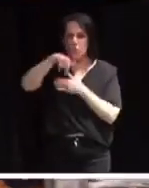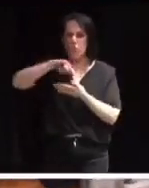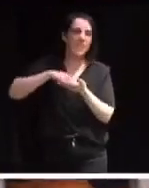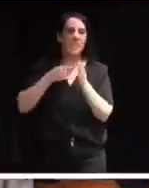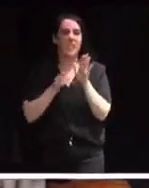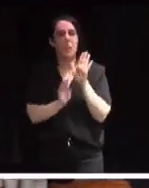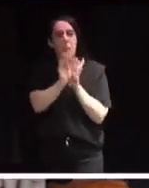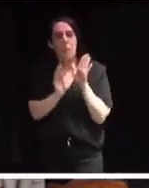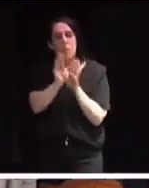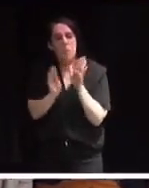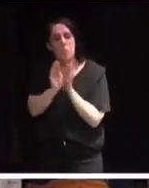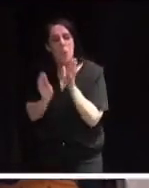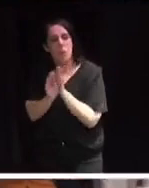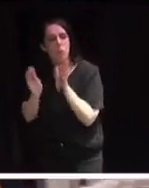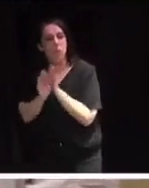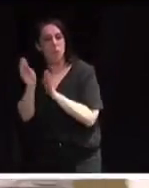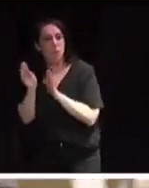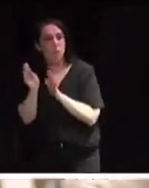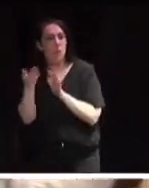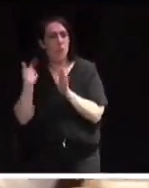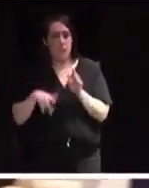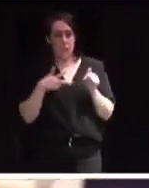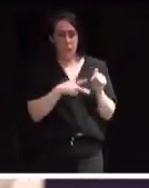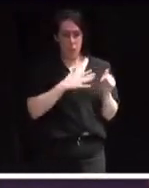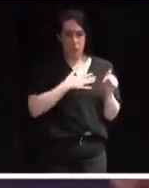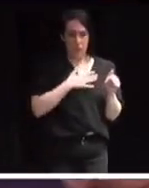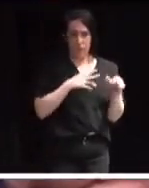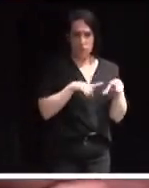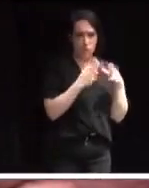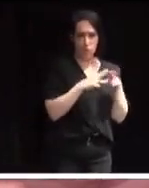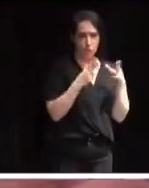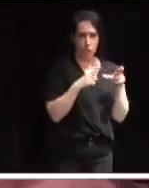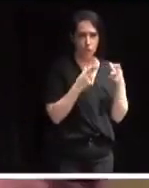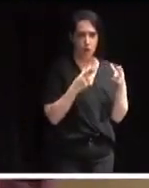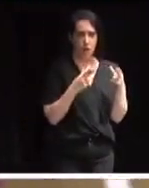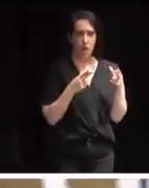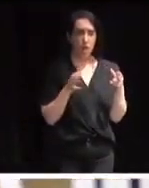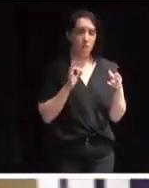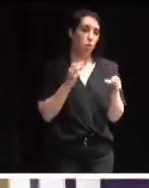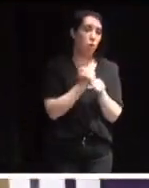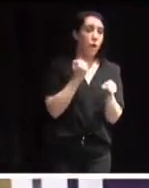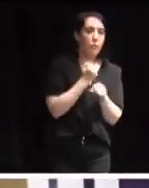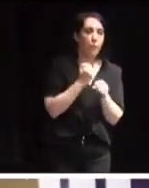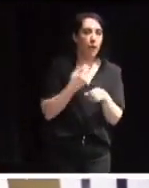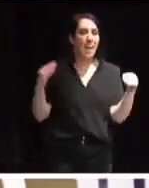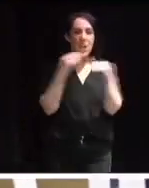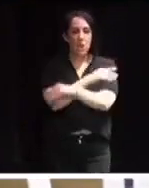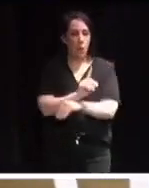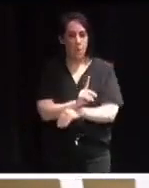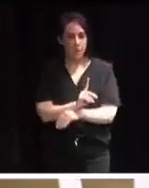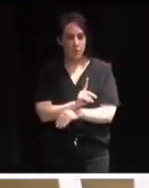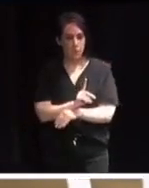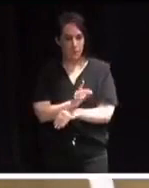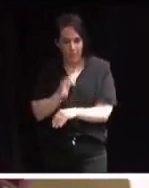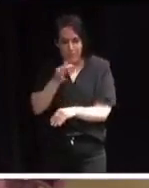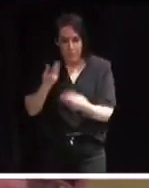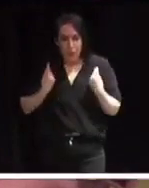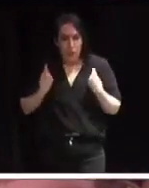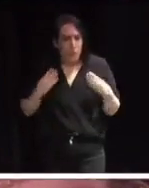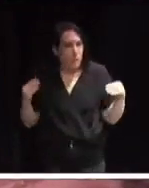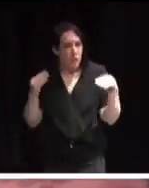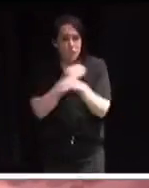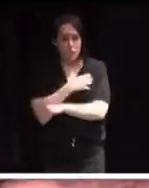no solamente es incompatible con los derechos sociales laborales es incompatible con la vida y eso